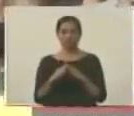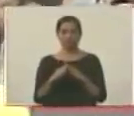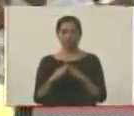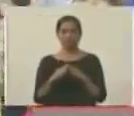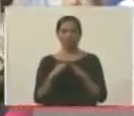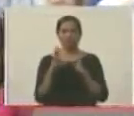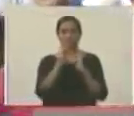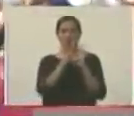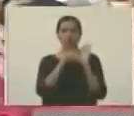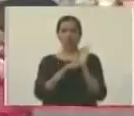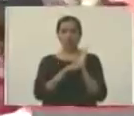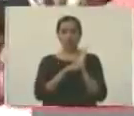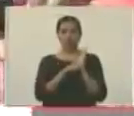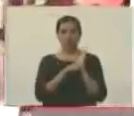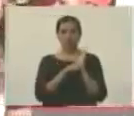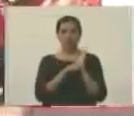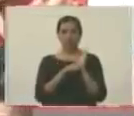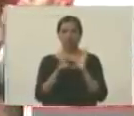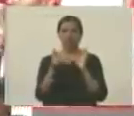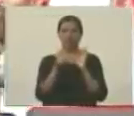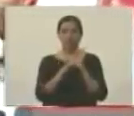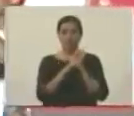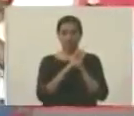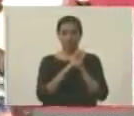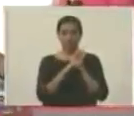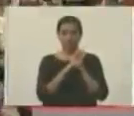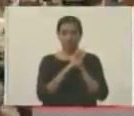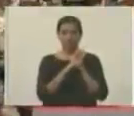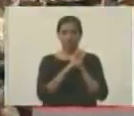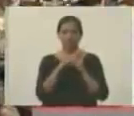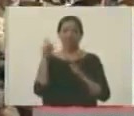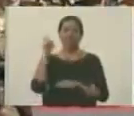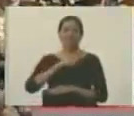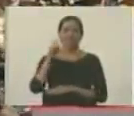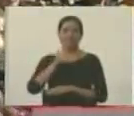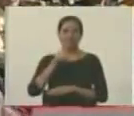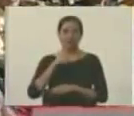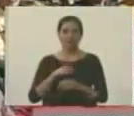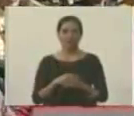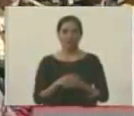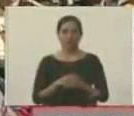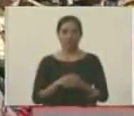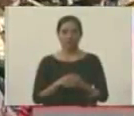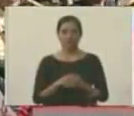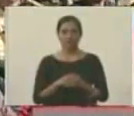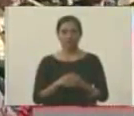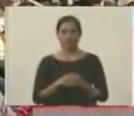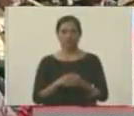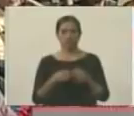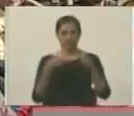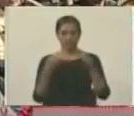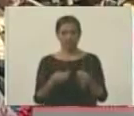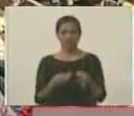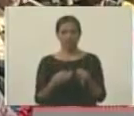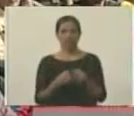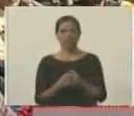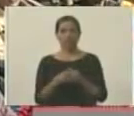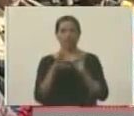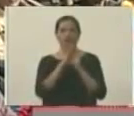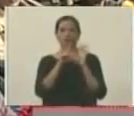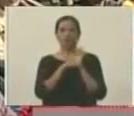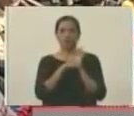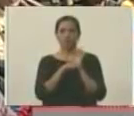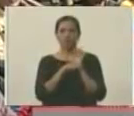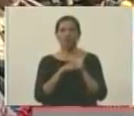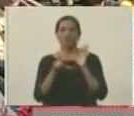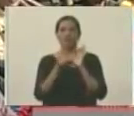constitucional, es legal y es necesario. Y es necesario, es correcto, y es necesario. Así es constitucional, es